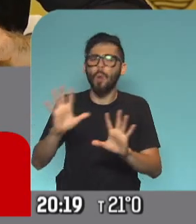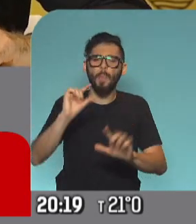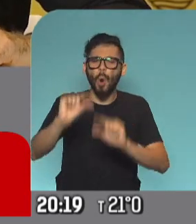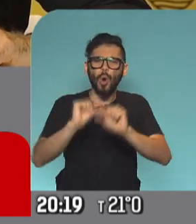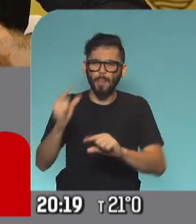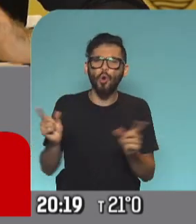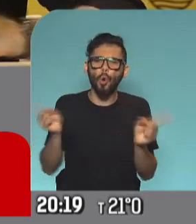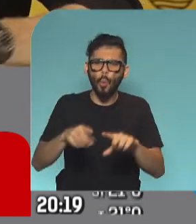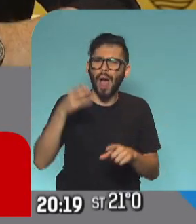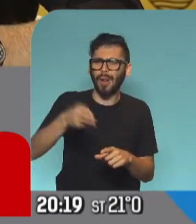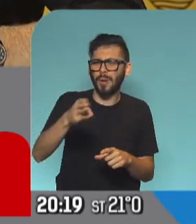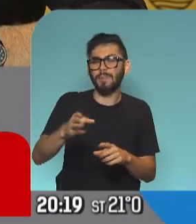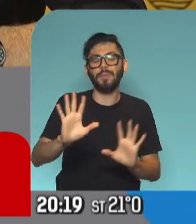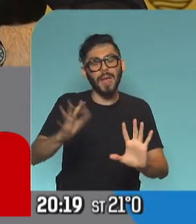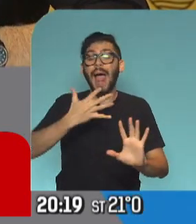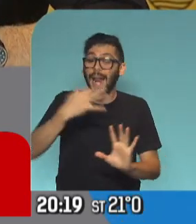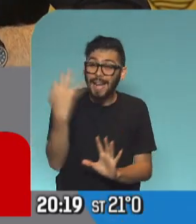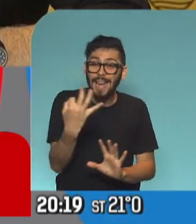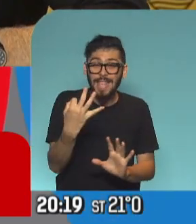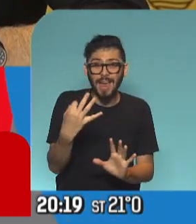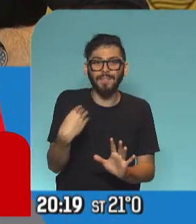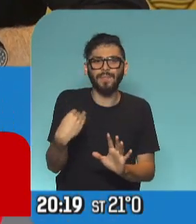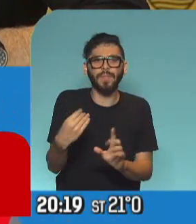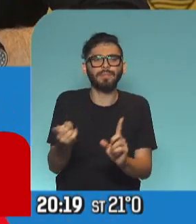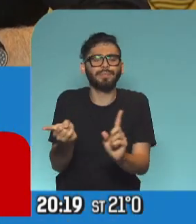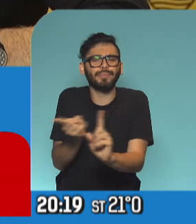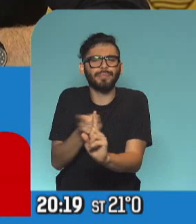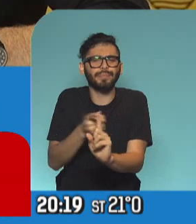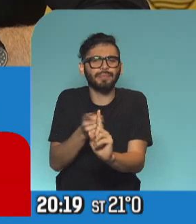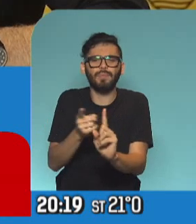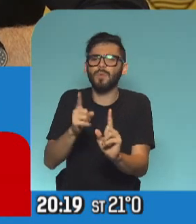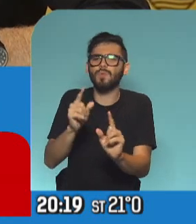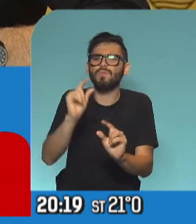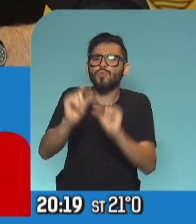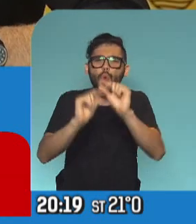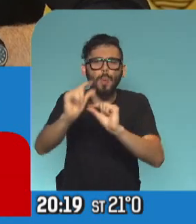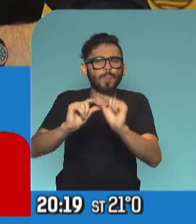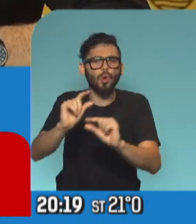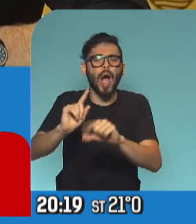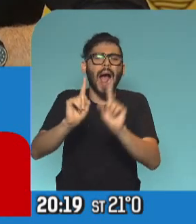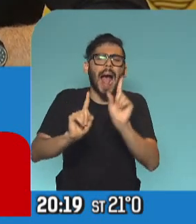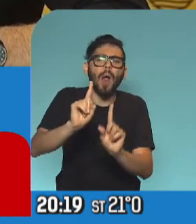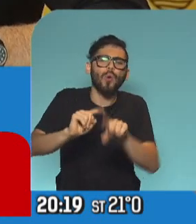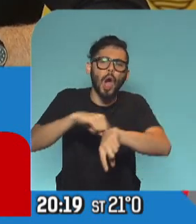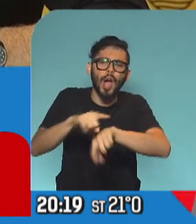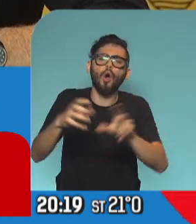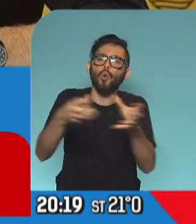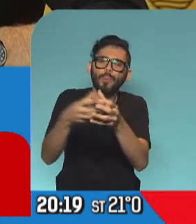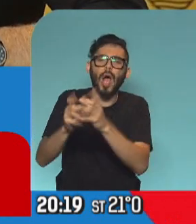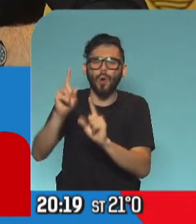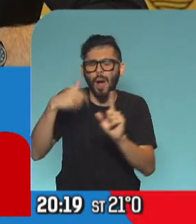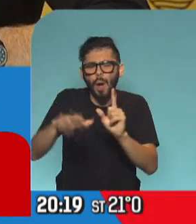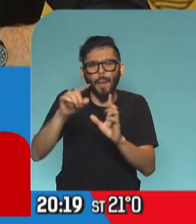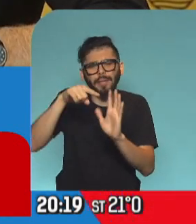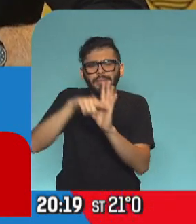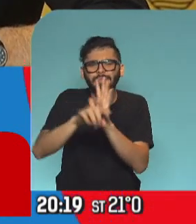En realidad lo que hay de acá a fin de año son revinculaciones de muy pocas horas, pocos días a la semana para algunos grupos de chicos, que ahora si querés lo desglosamos